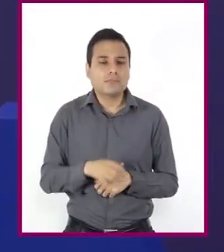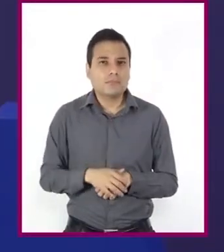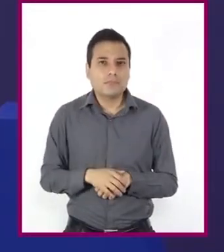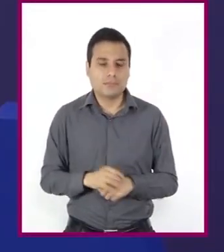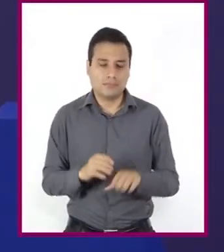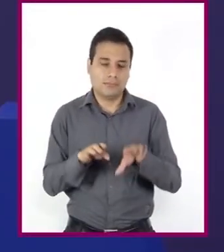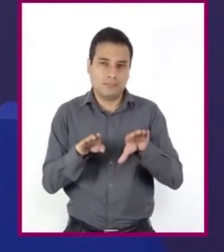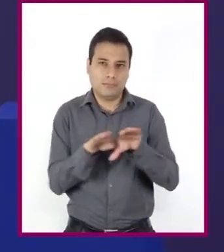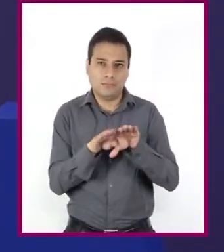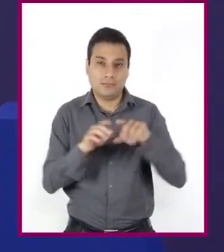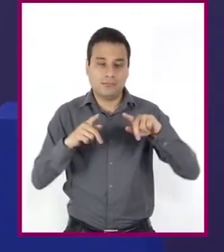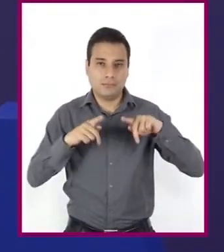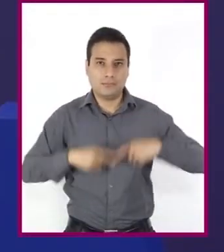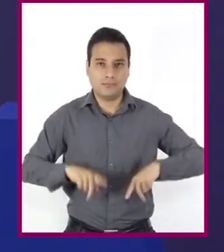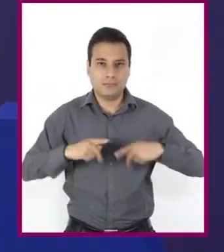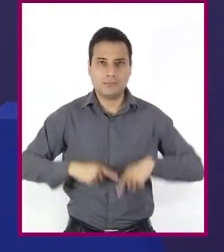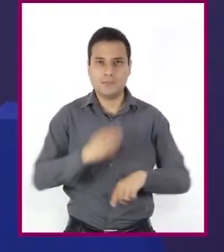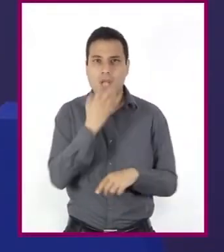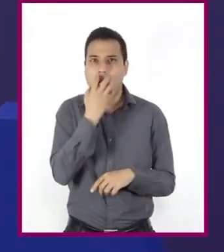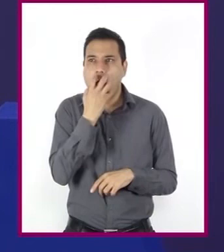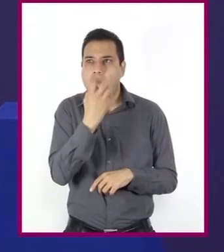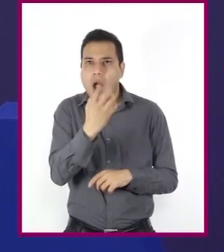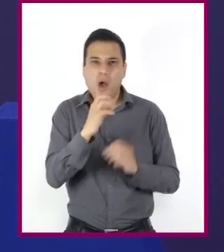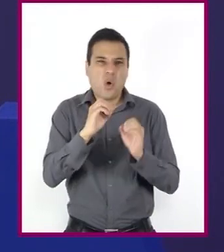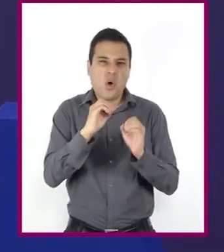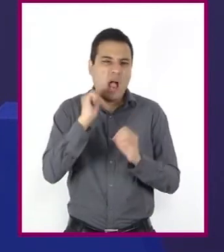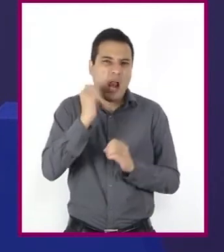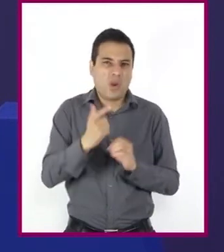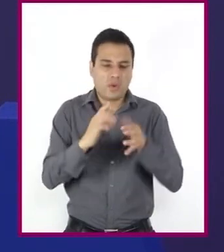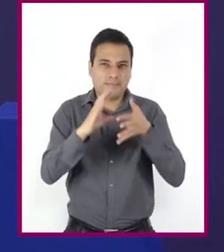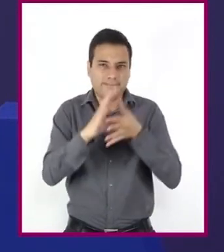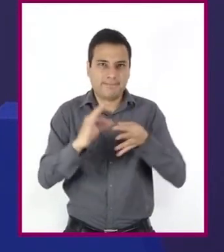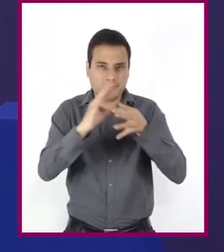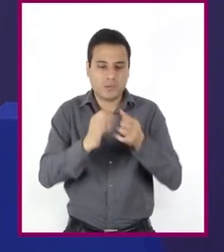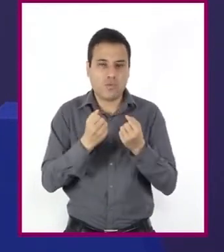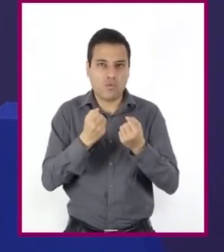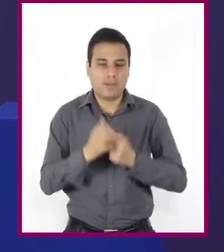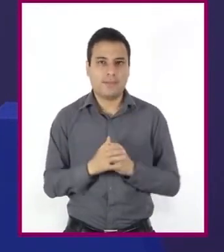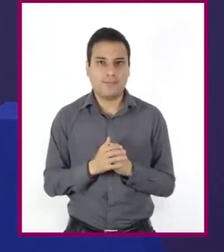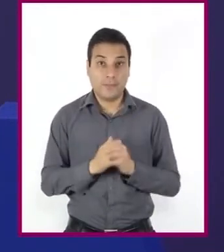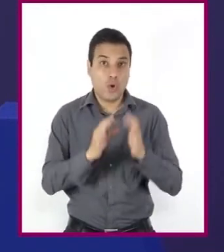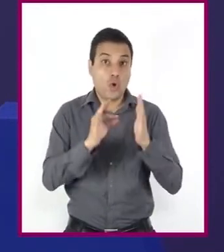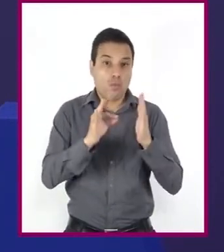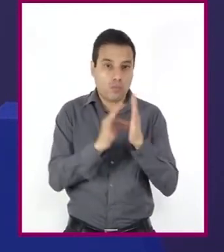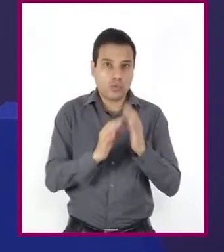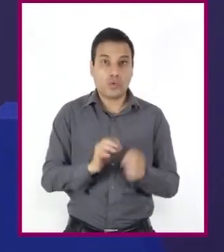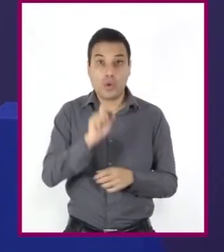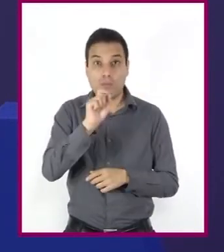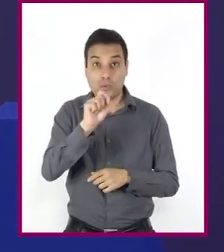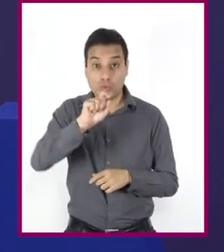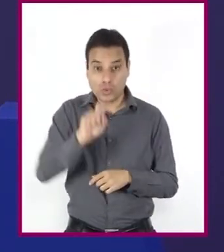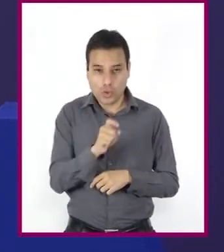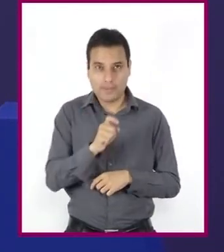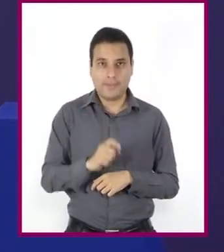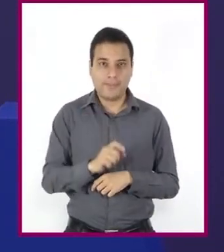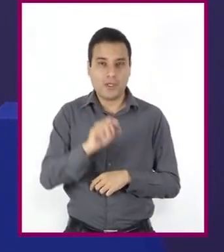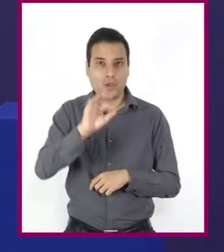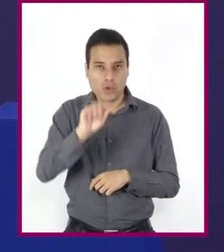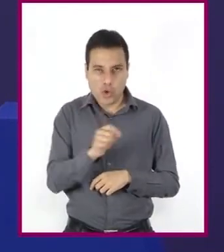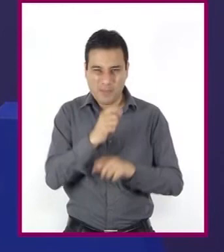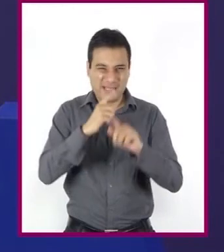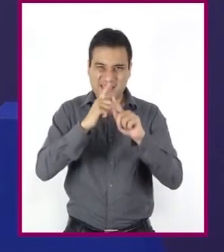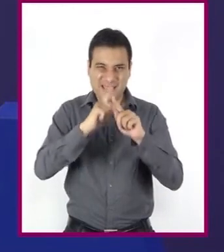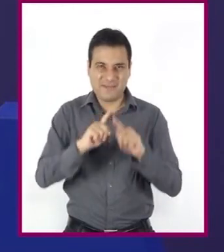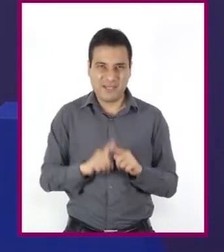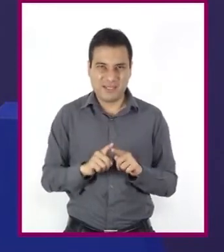ayudarnos a darles una intención fuerte a lo que se dice, y que el punto, punto y coma, coma y puntos